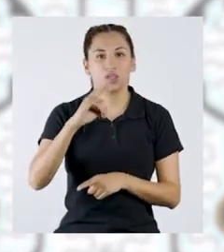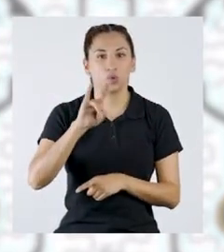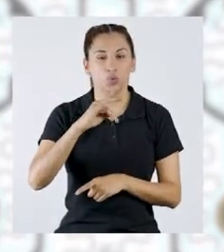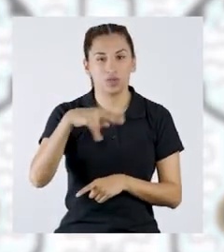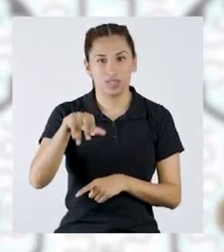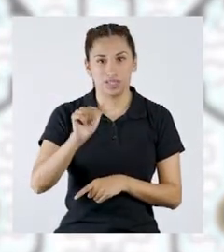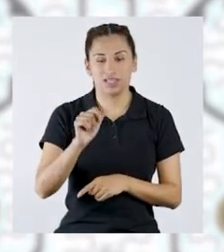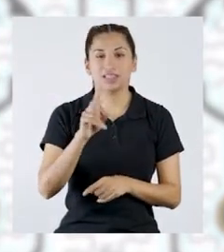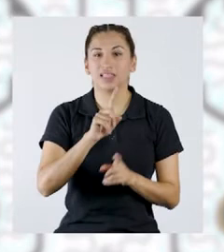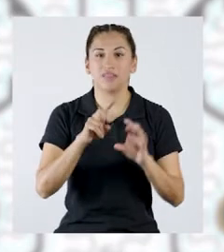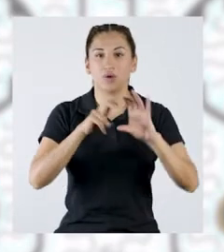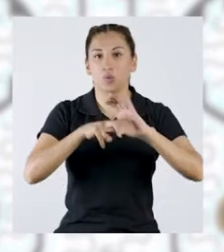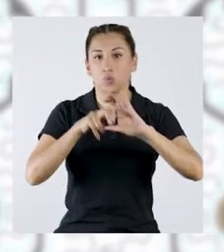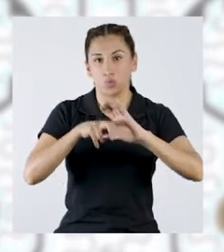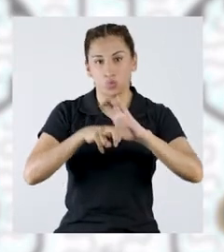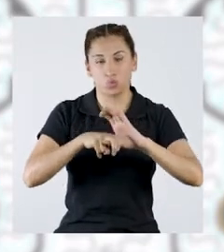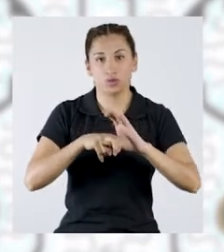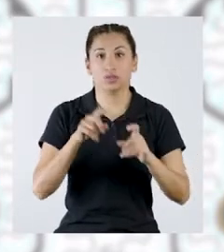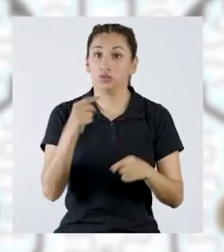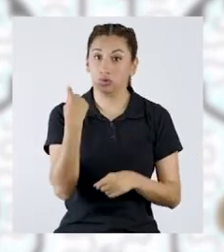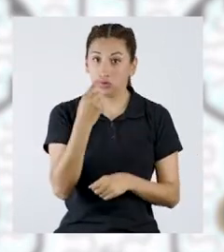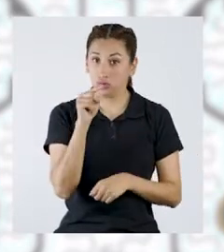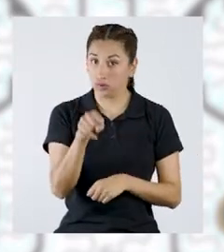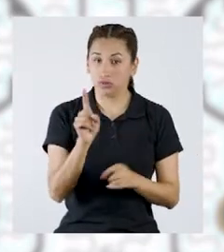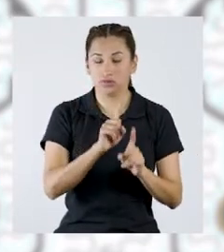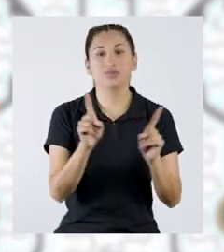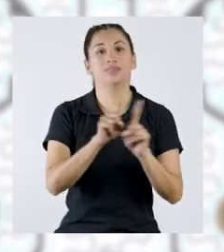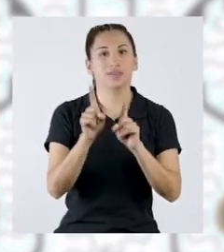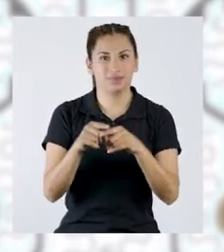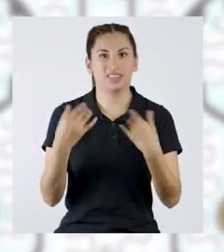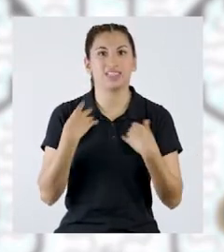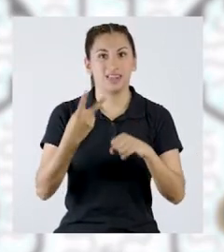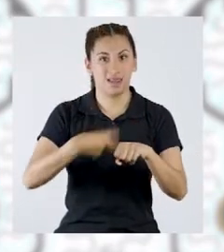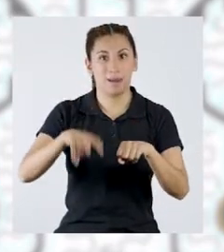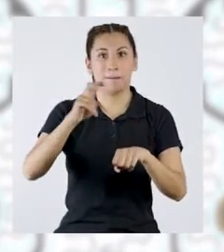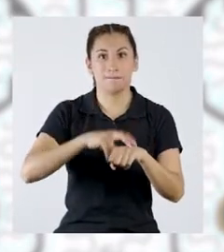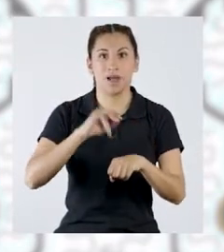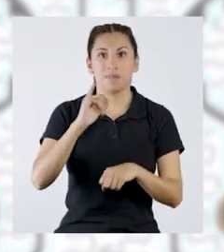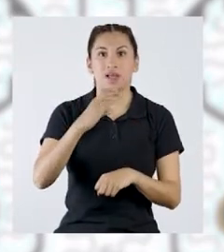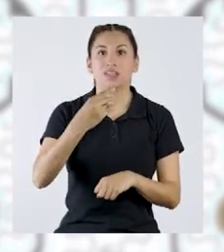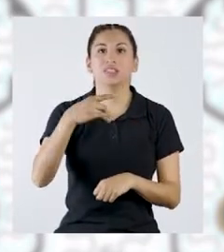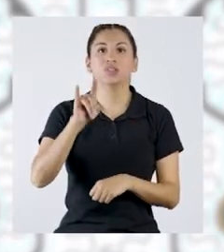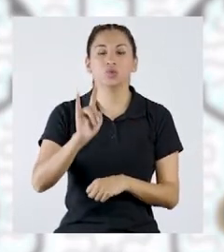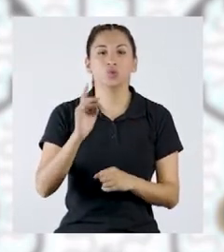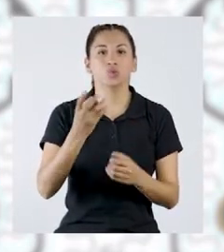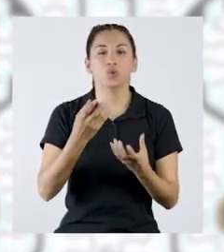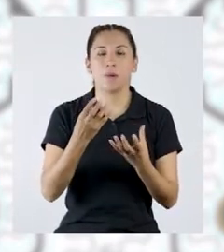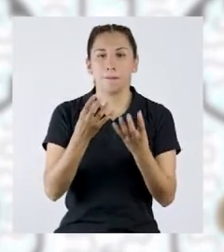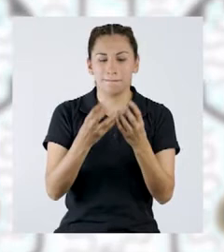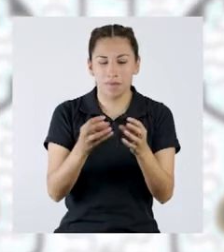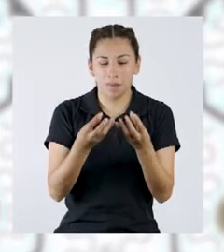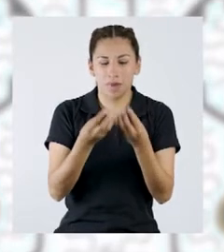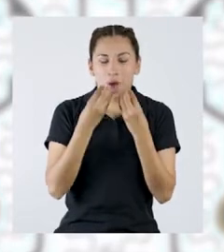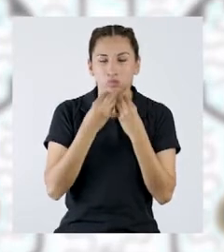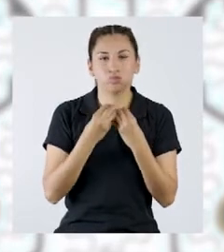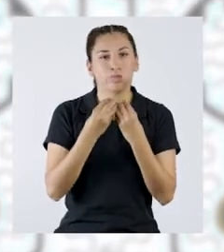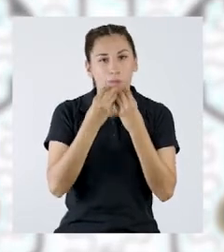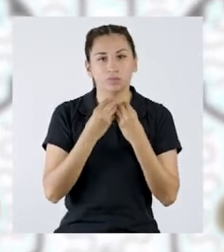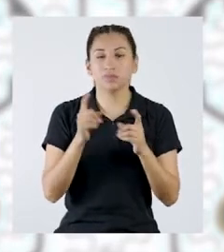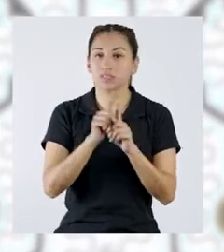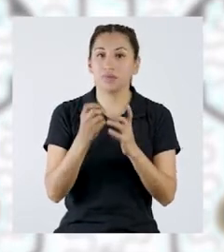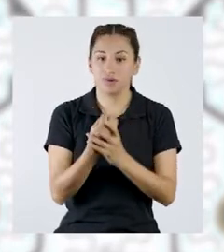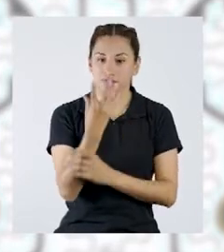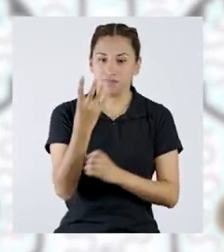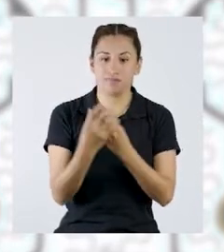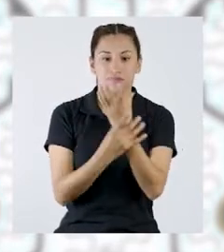vicuñas. También hay cuyes. No solo eso, hay abundante papa e ichu o pastos naturales. Y también